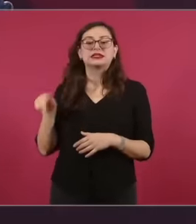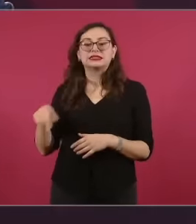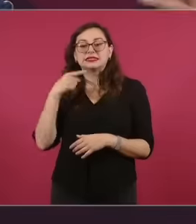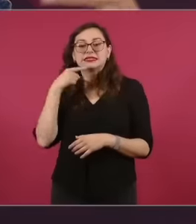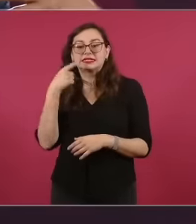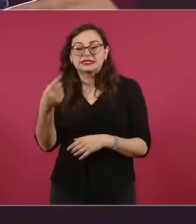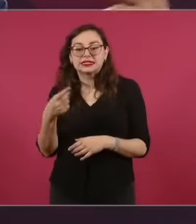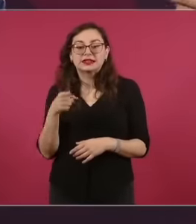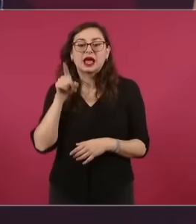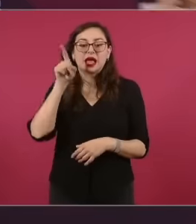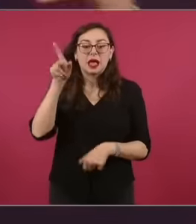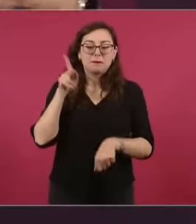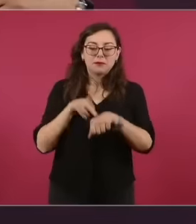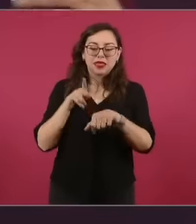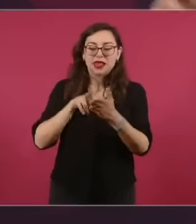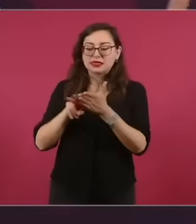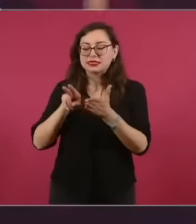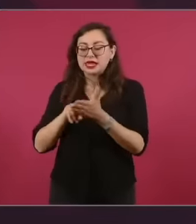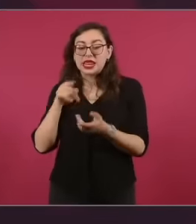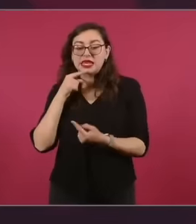peleaban los niños.